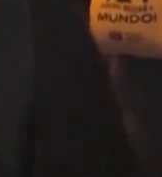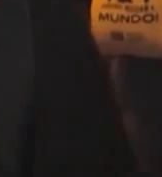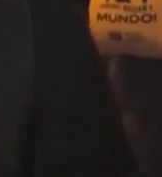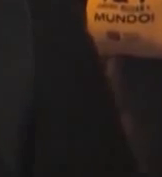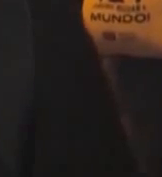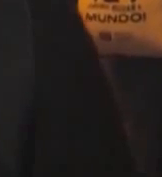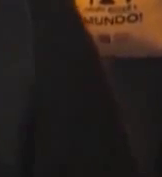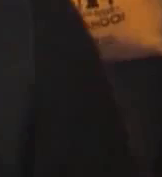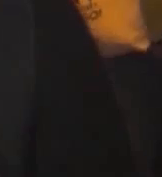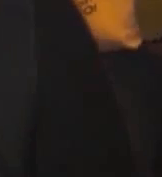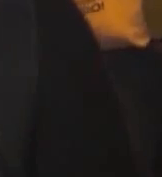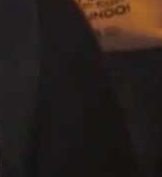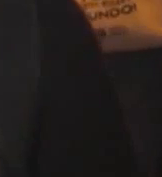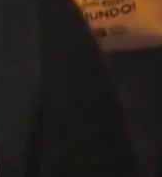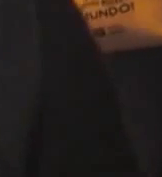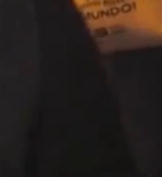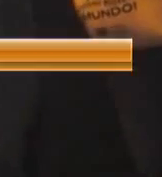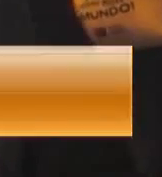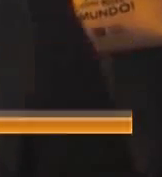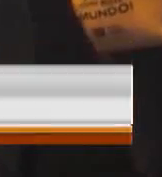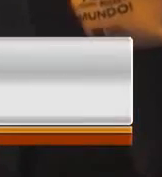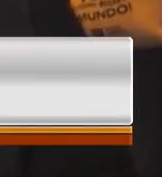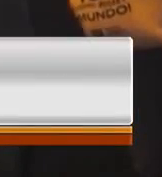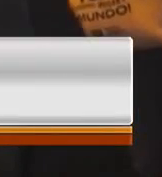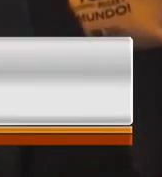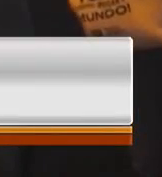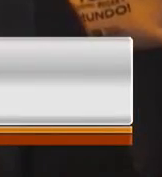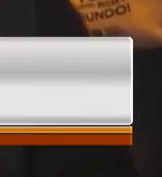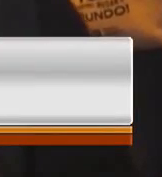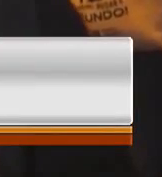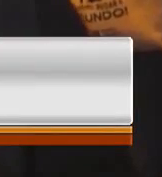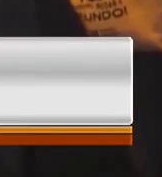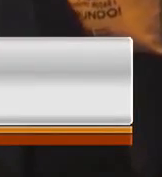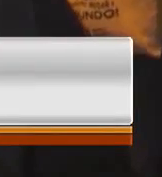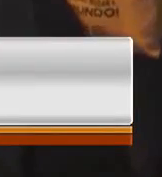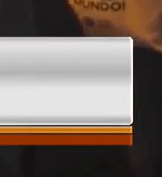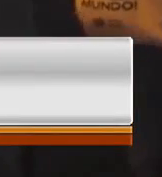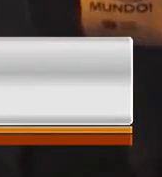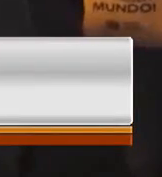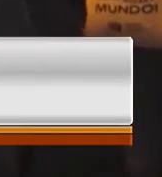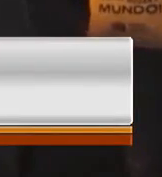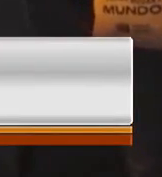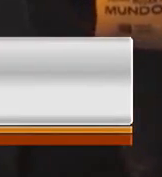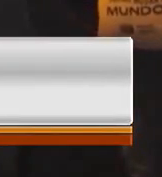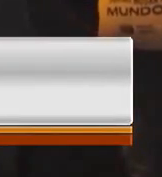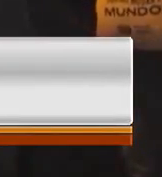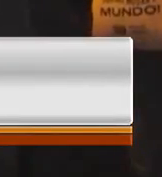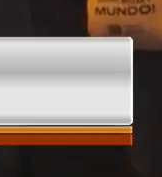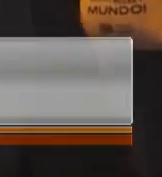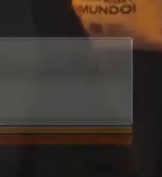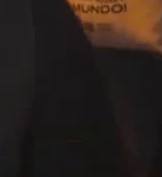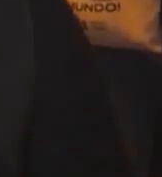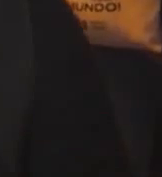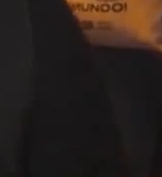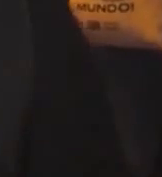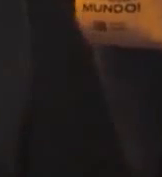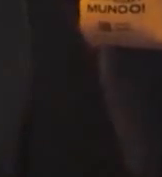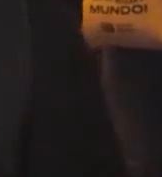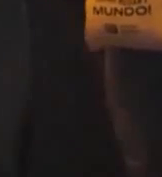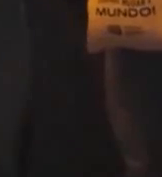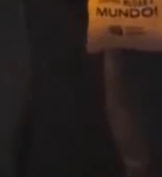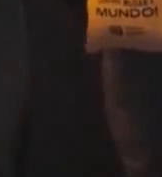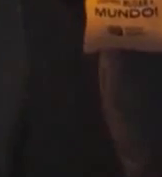rabia, porque Alberto Fujimori no es la víctima, ¿no? La víctima son los estudiantes y el profesor de la Cantuta y todas